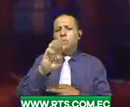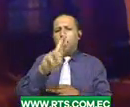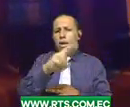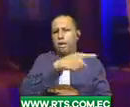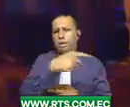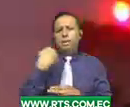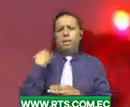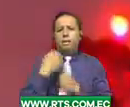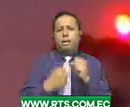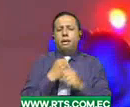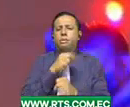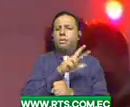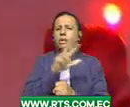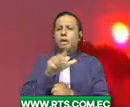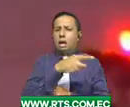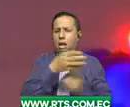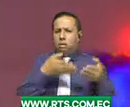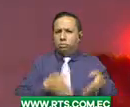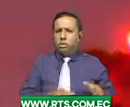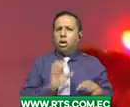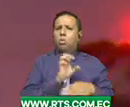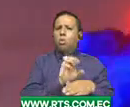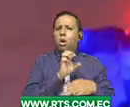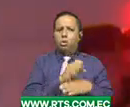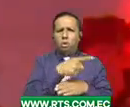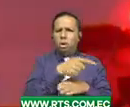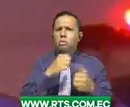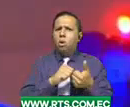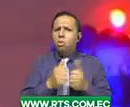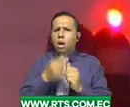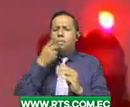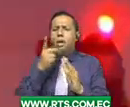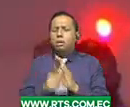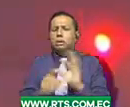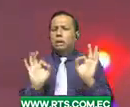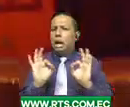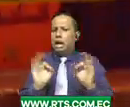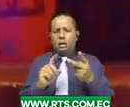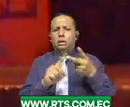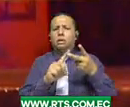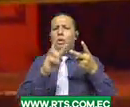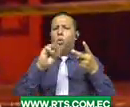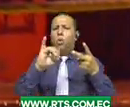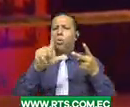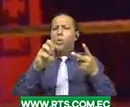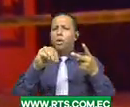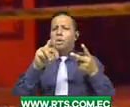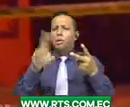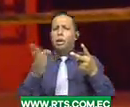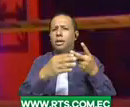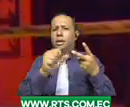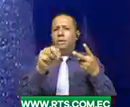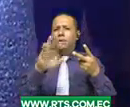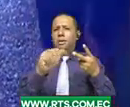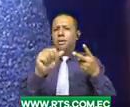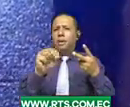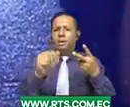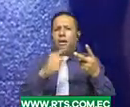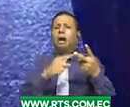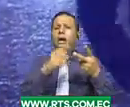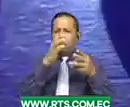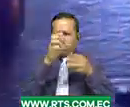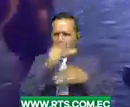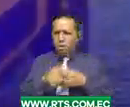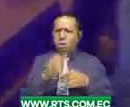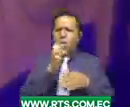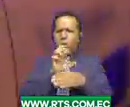edad, ecuatoriano de nacimiento, quien no registra antecedentes, y Wilmer Adalberto Santana Parrales, también ecuatoriano.